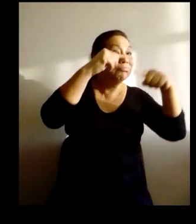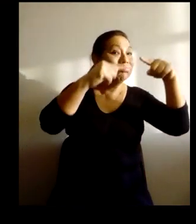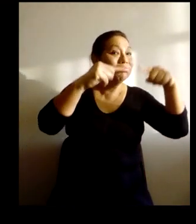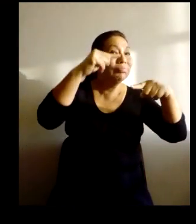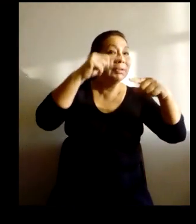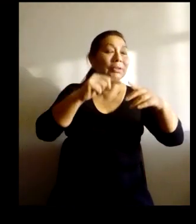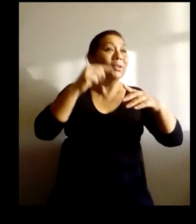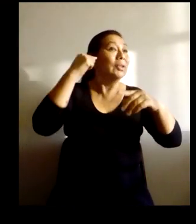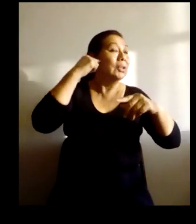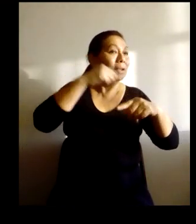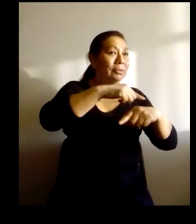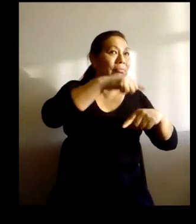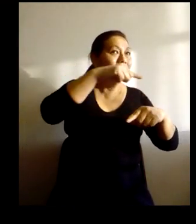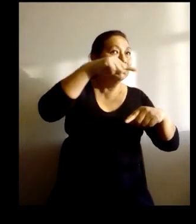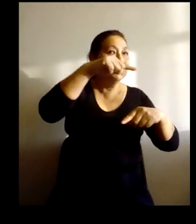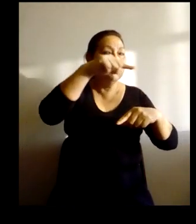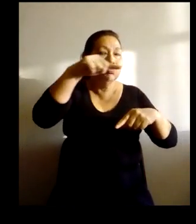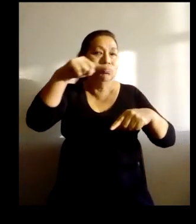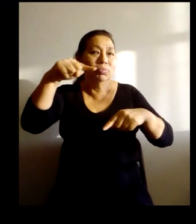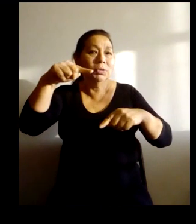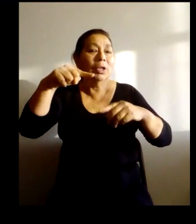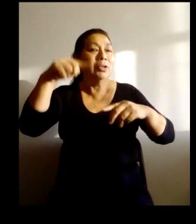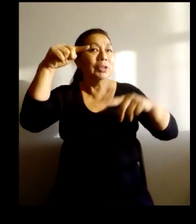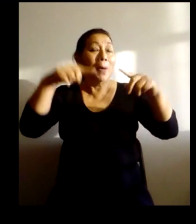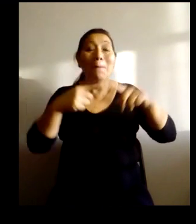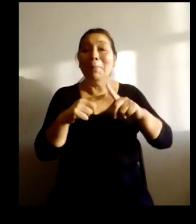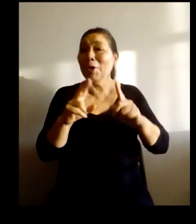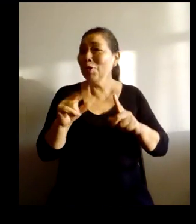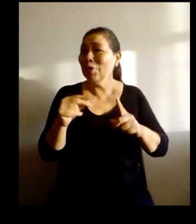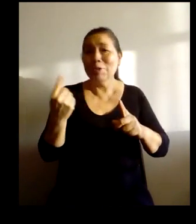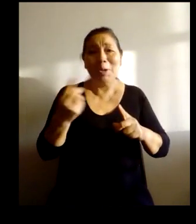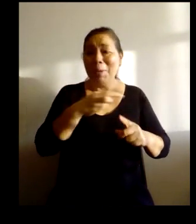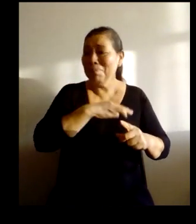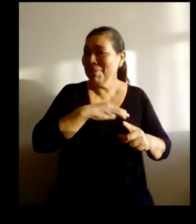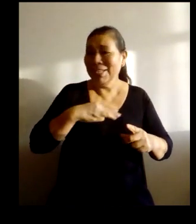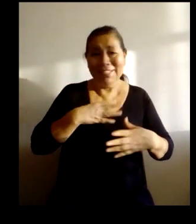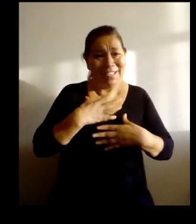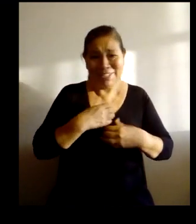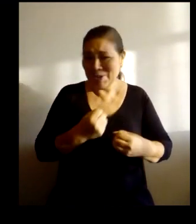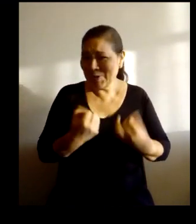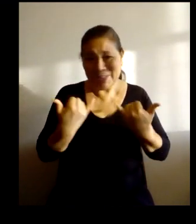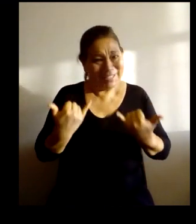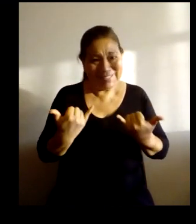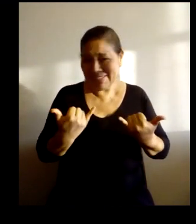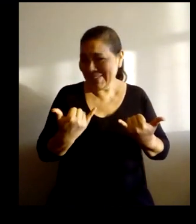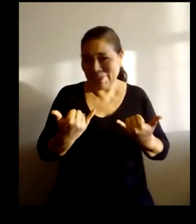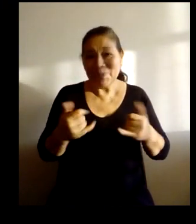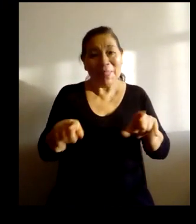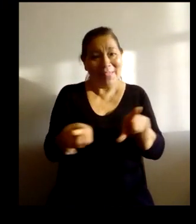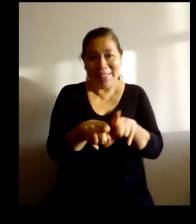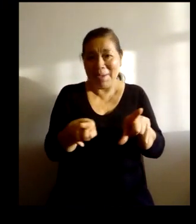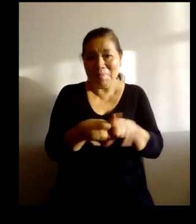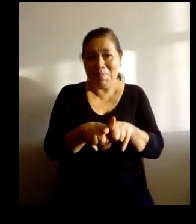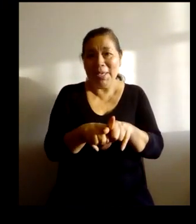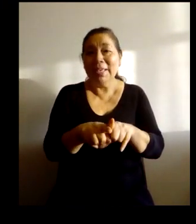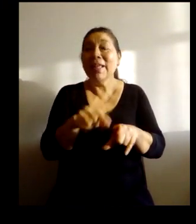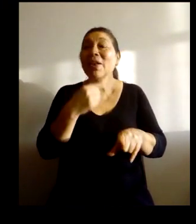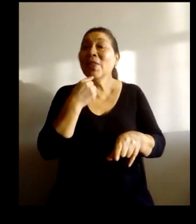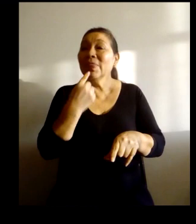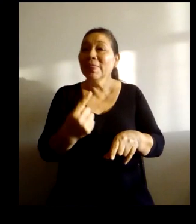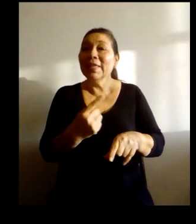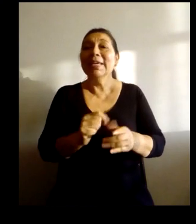con hipoacusia neurosensorial bilateral, que es la ocupacional. Pero no solamente el Ministerio de Salud establece esto, sino también